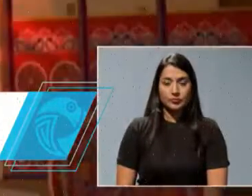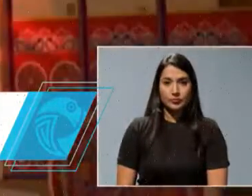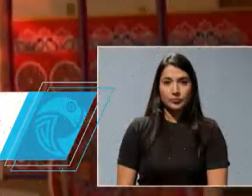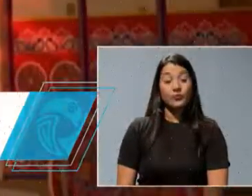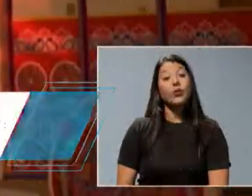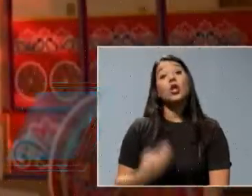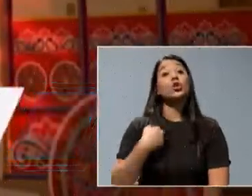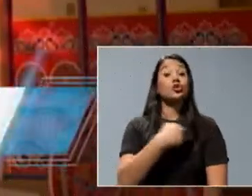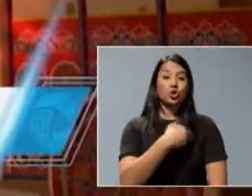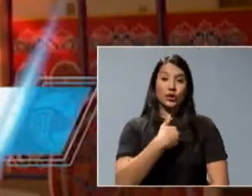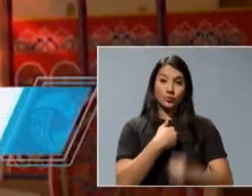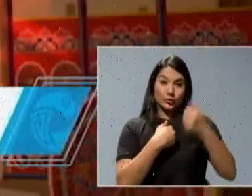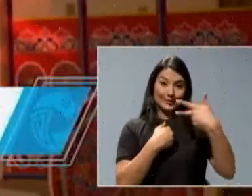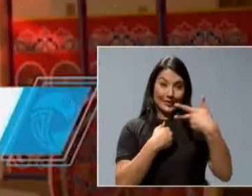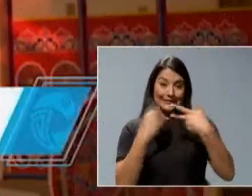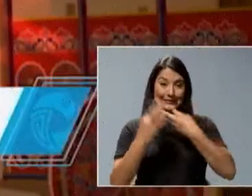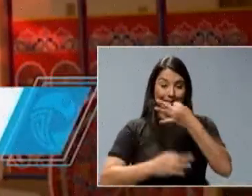Tenemos 3 tipos de